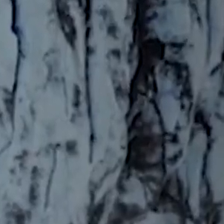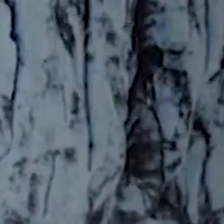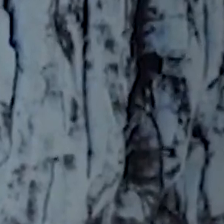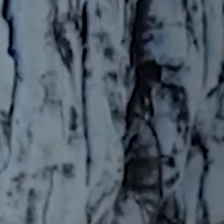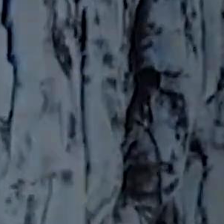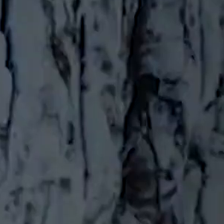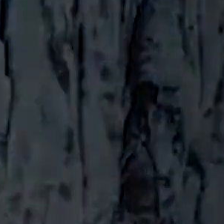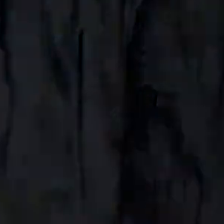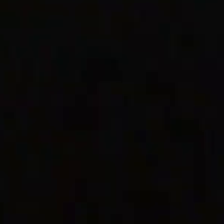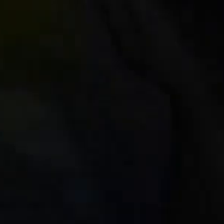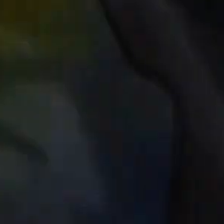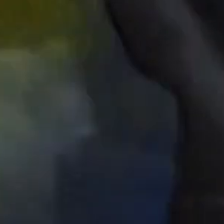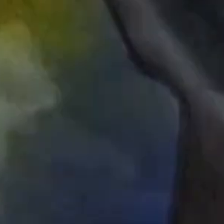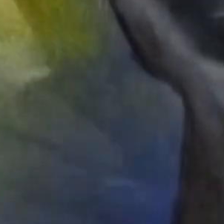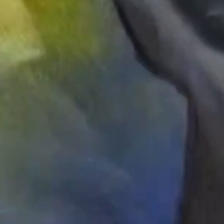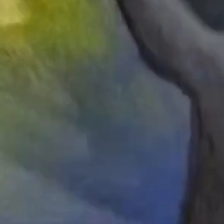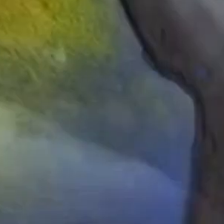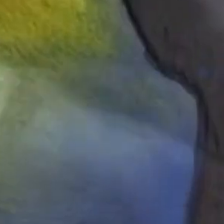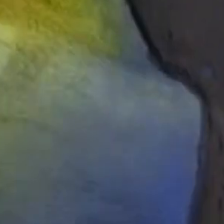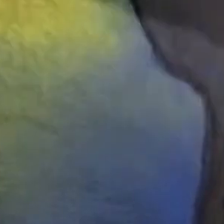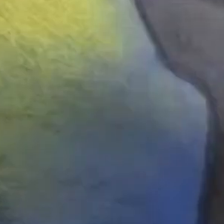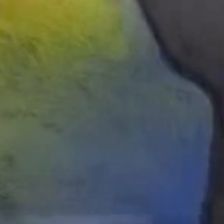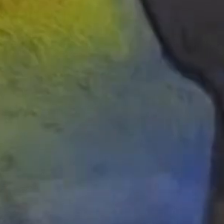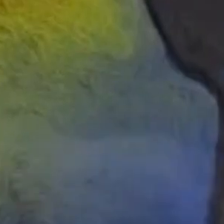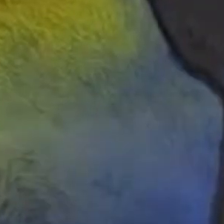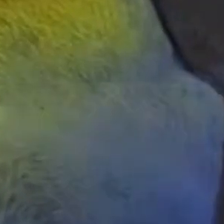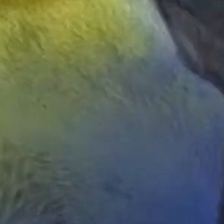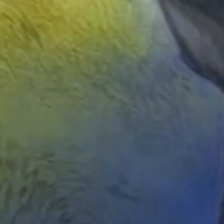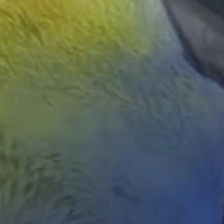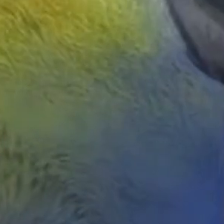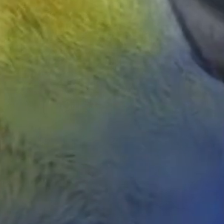El viernes 5 de junio a las 9 de la noche.